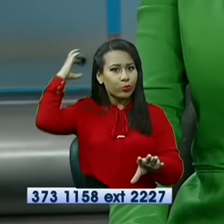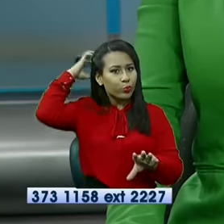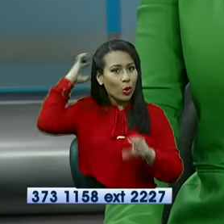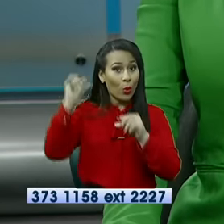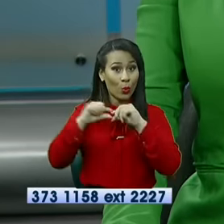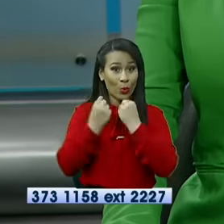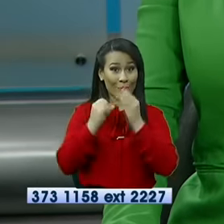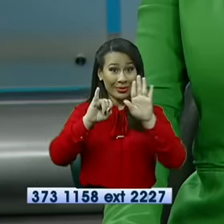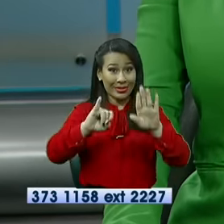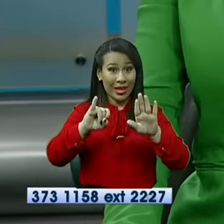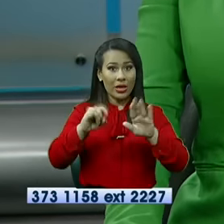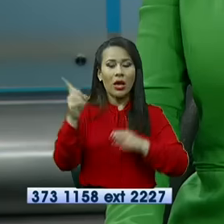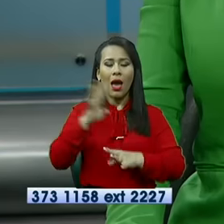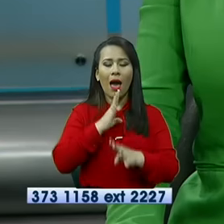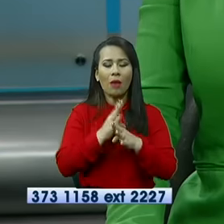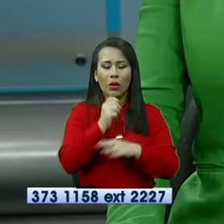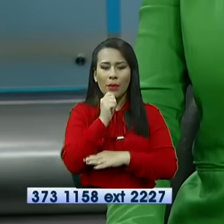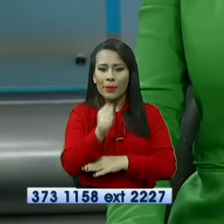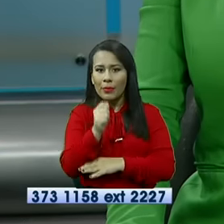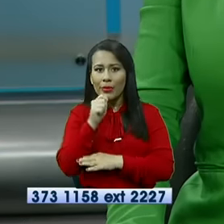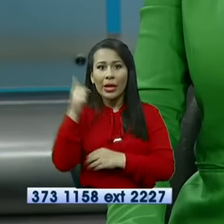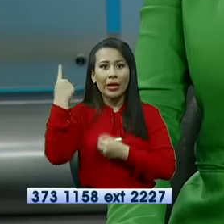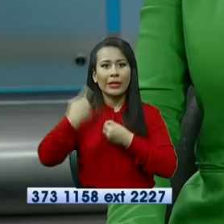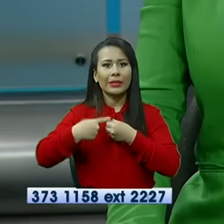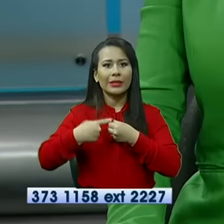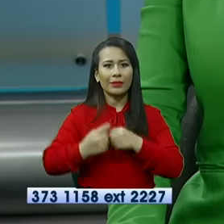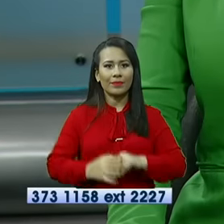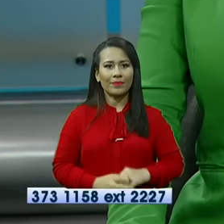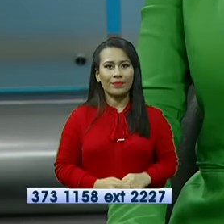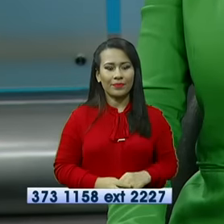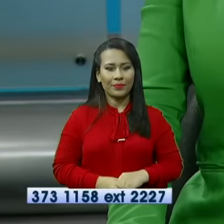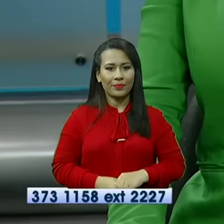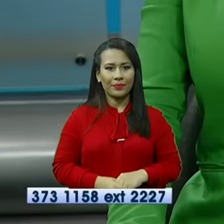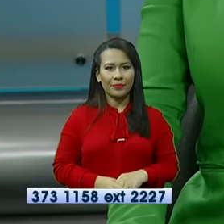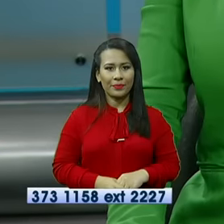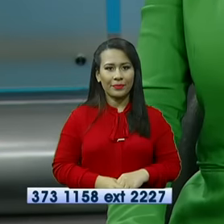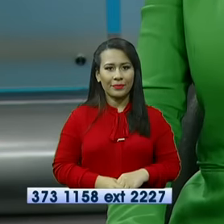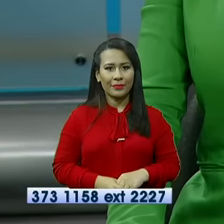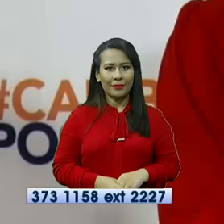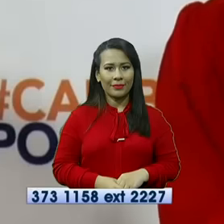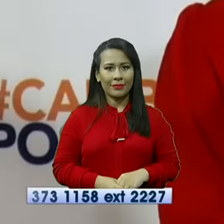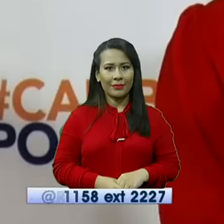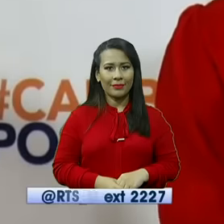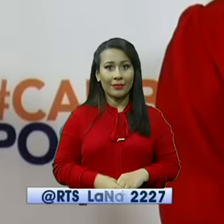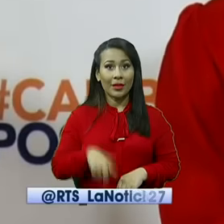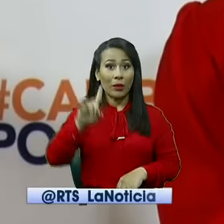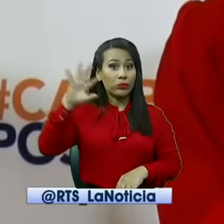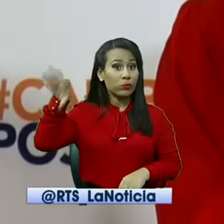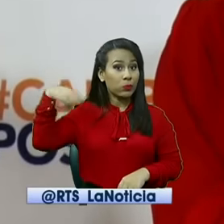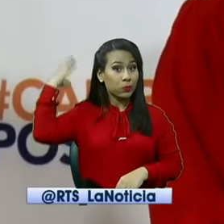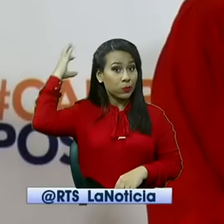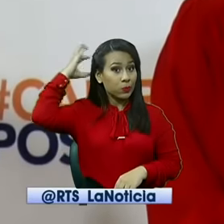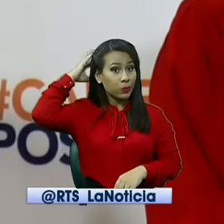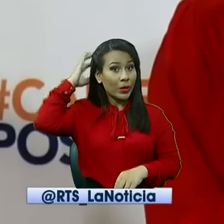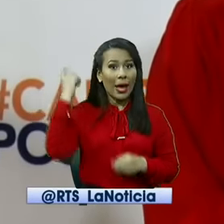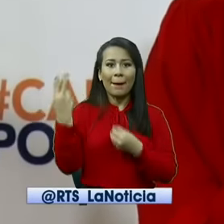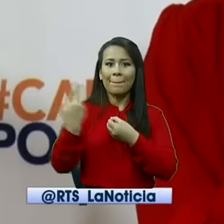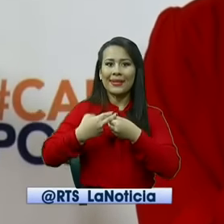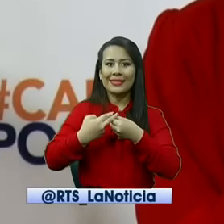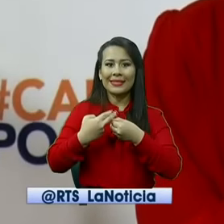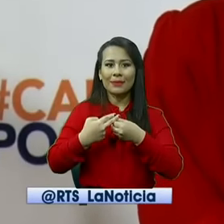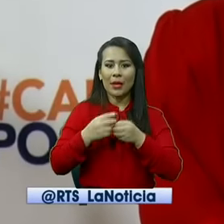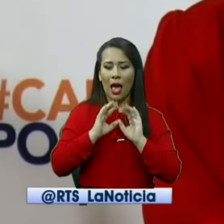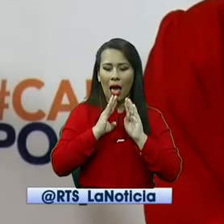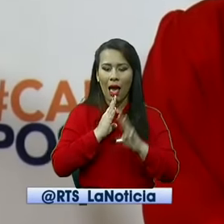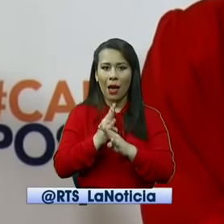lo anunció durante una rueda de prensa en la capital Cinthia viteri como parte de su Campaña en rueda de